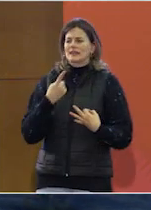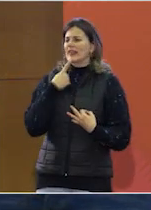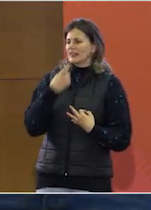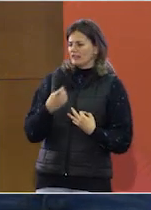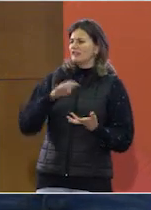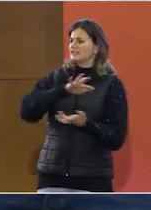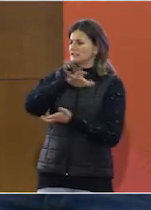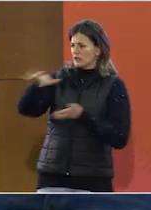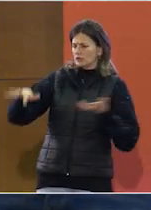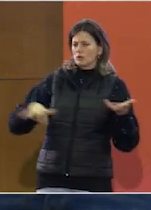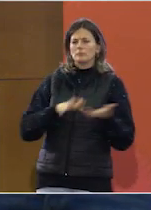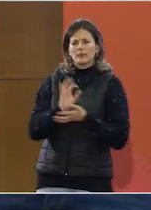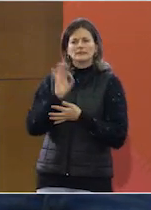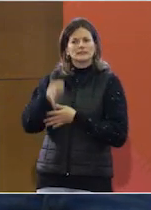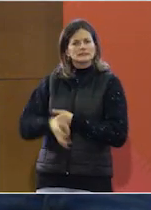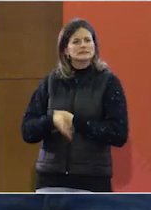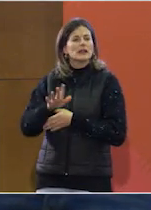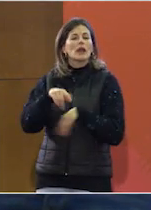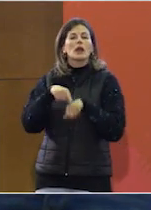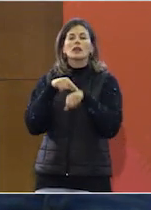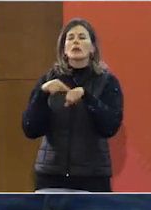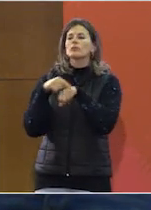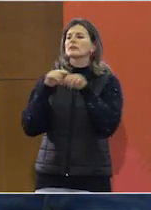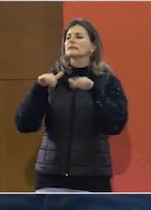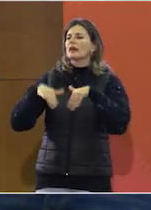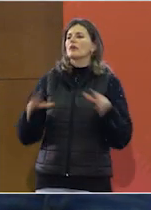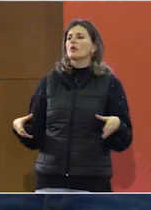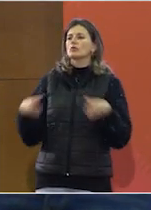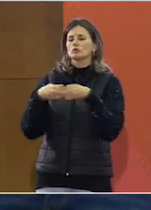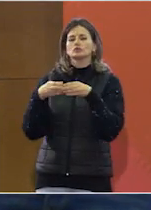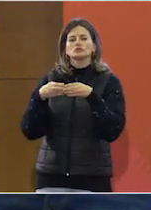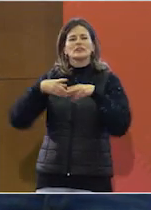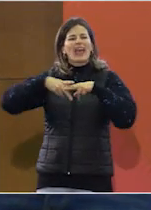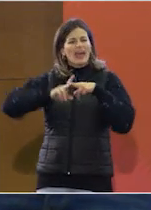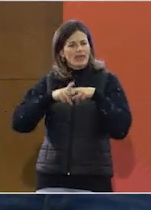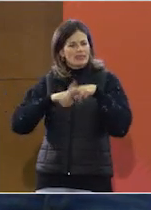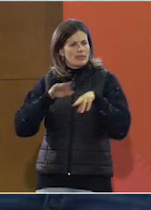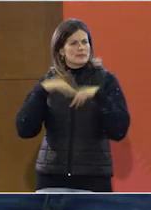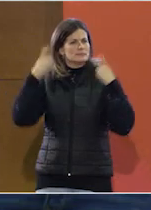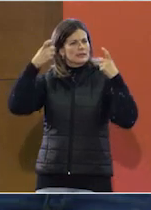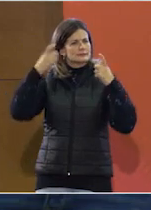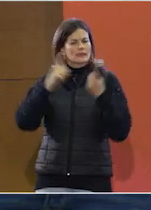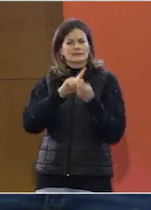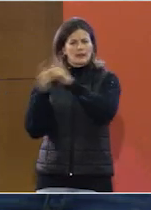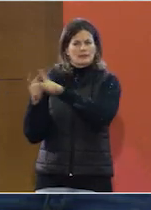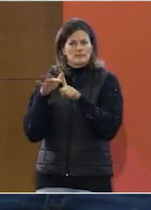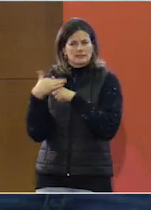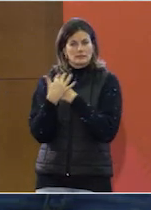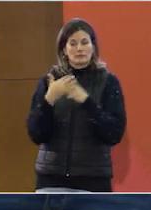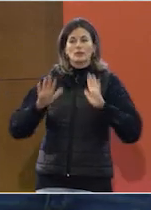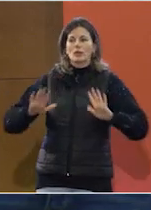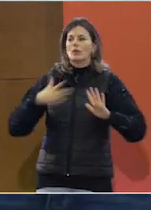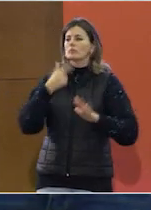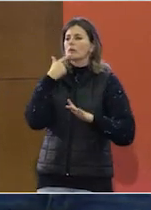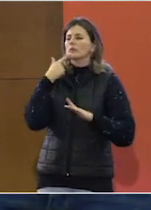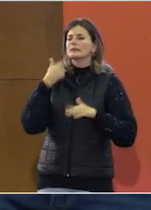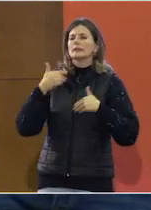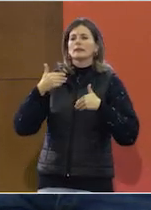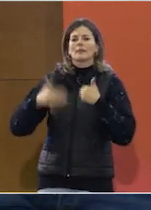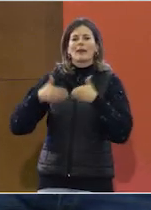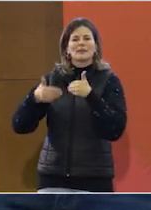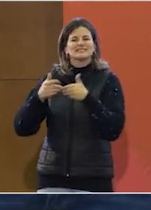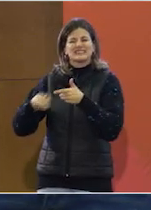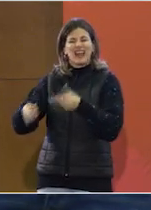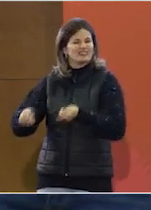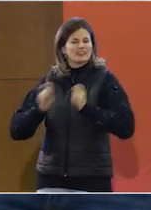son difíciles, y que la política puede ser un conjunto de instrumentos para cambiar las cosas, pero no para caminar hacia el desastre.